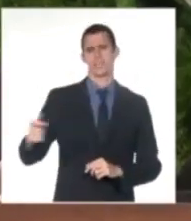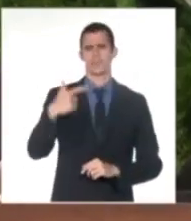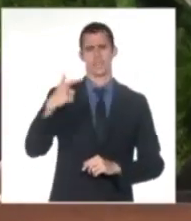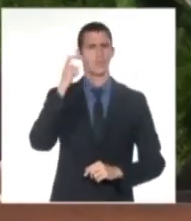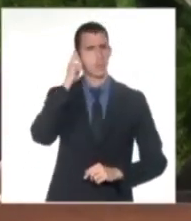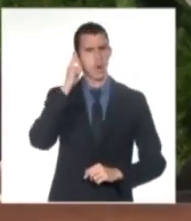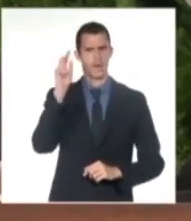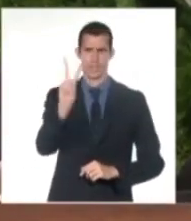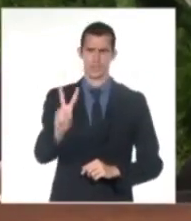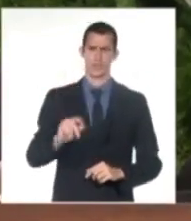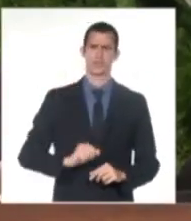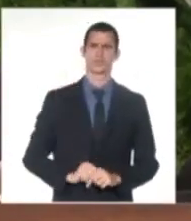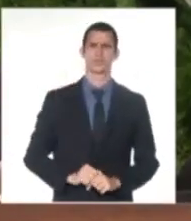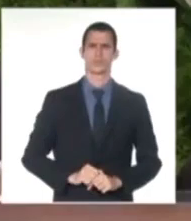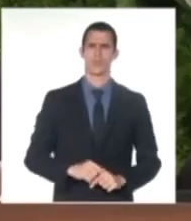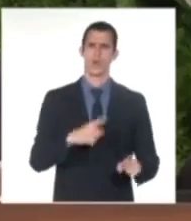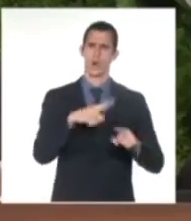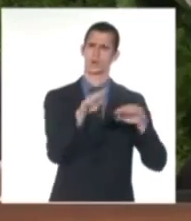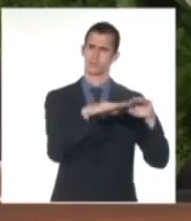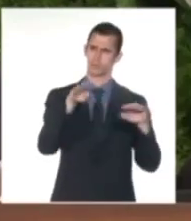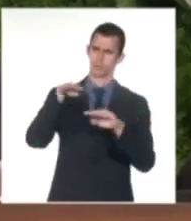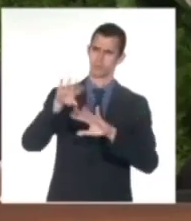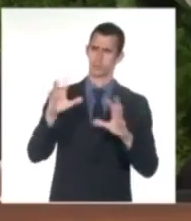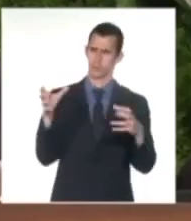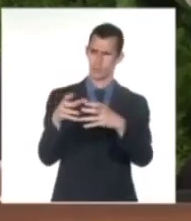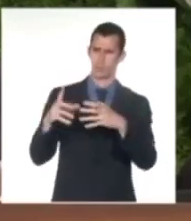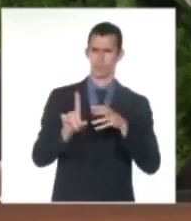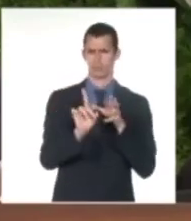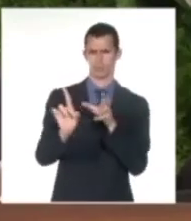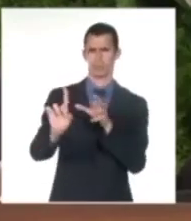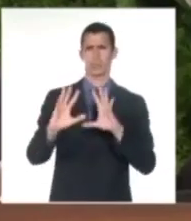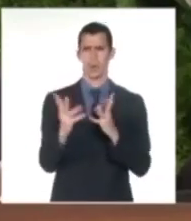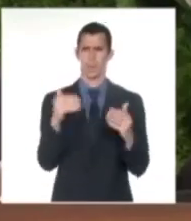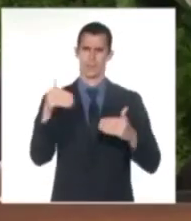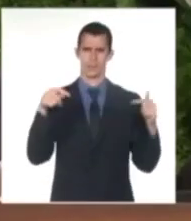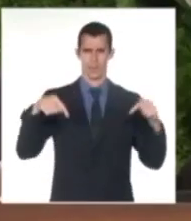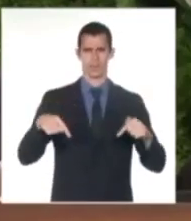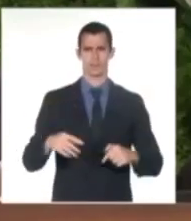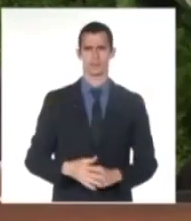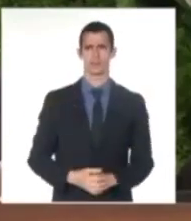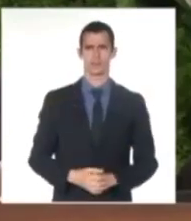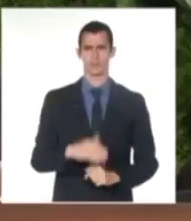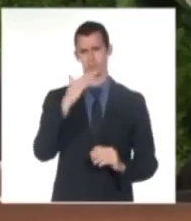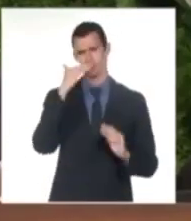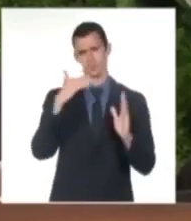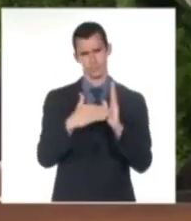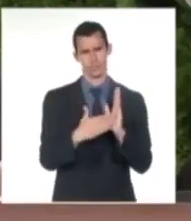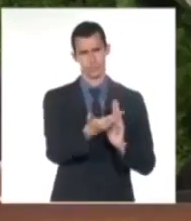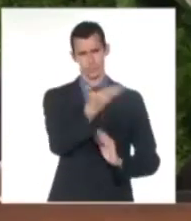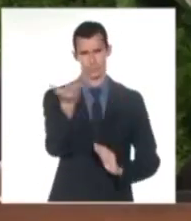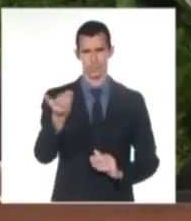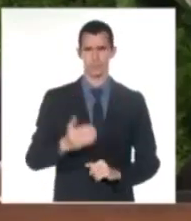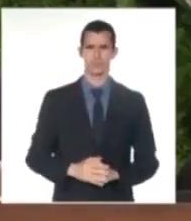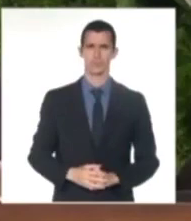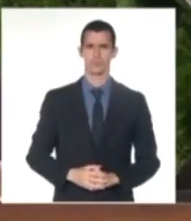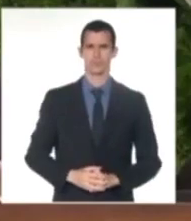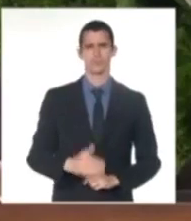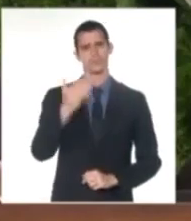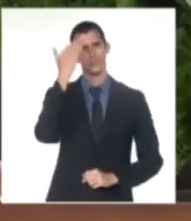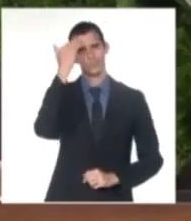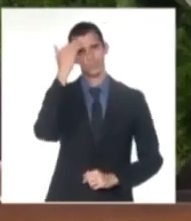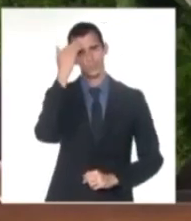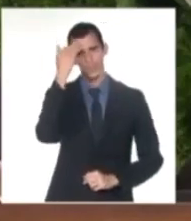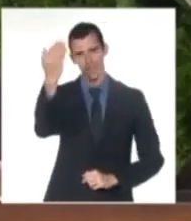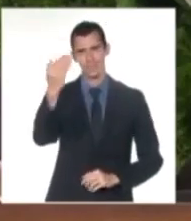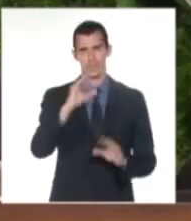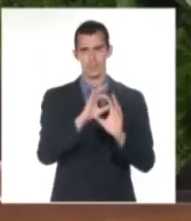ministros que están al frente de delegaciones participantes en esta cumbre. Buenas tardes a todos y gracias a México